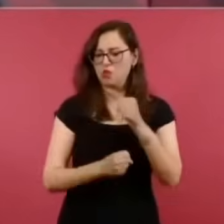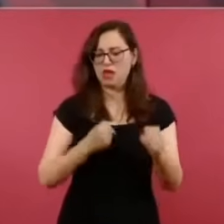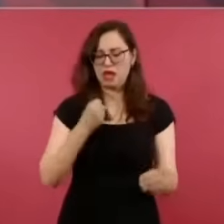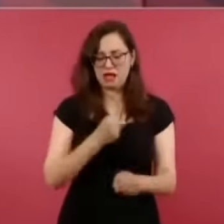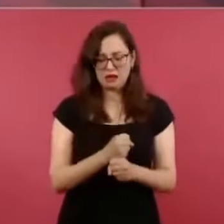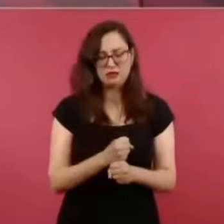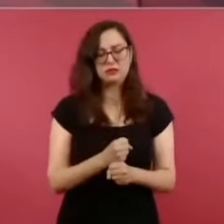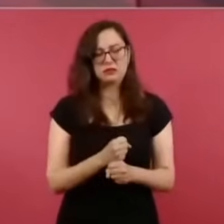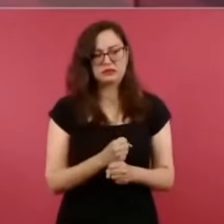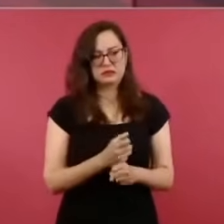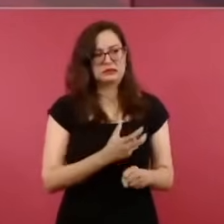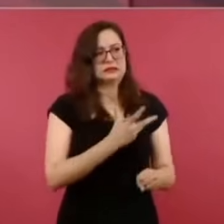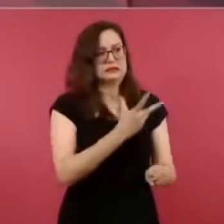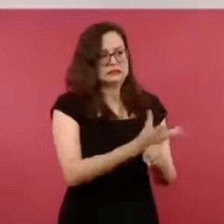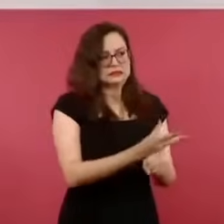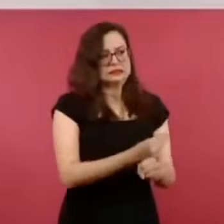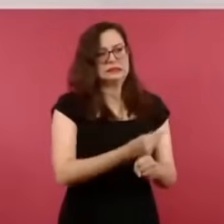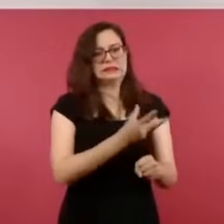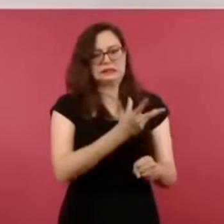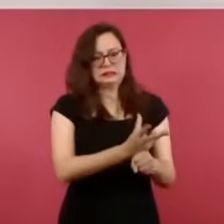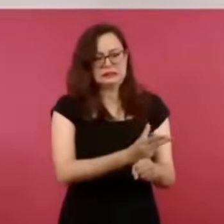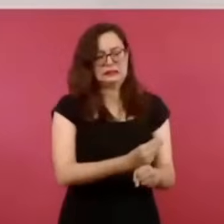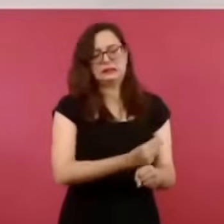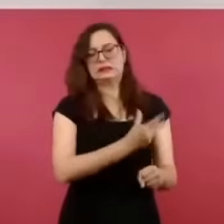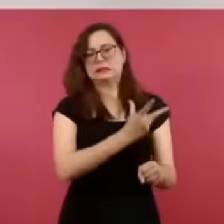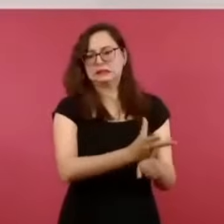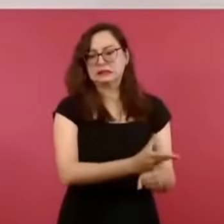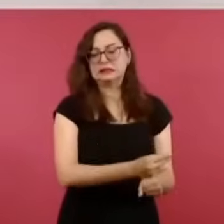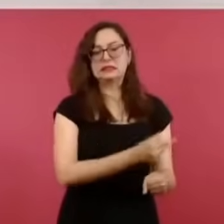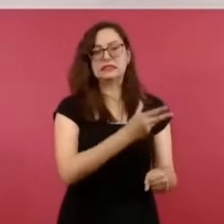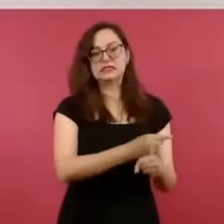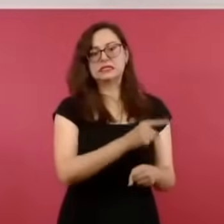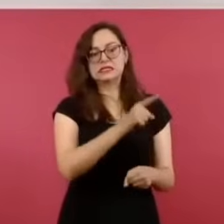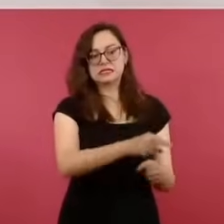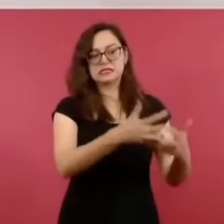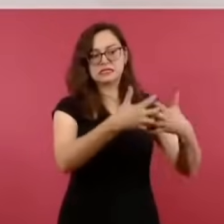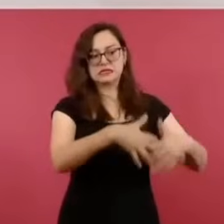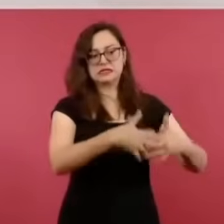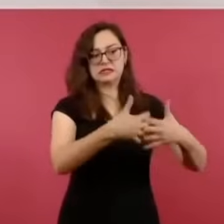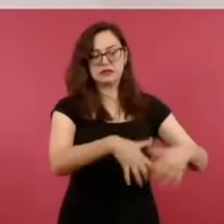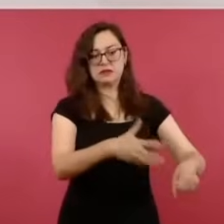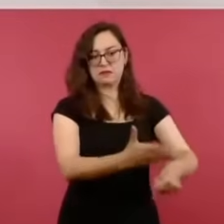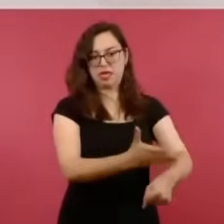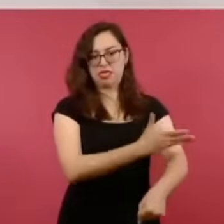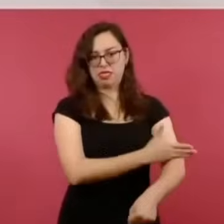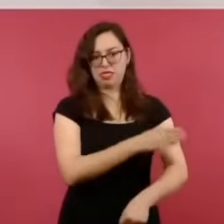echar a andar la refinería de Madero